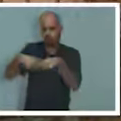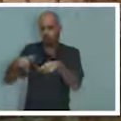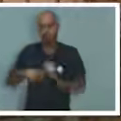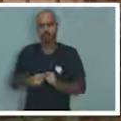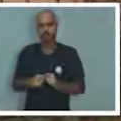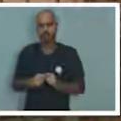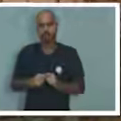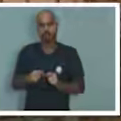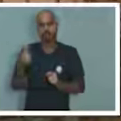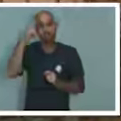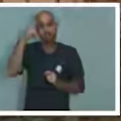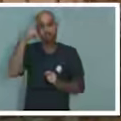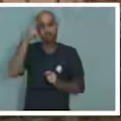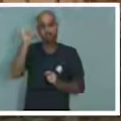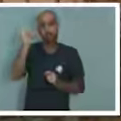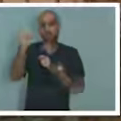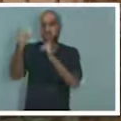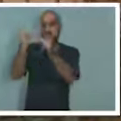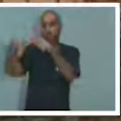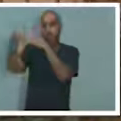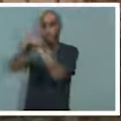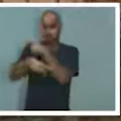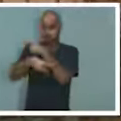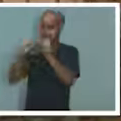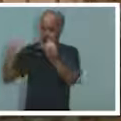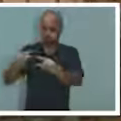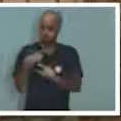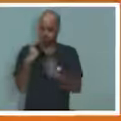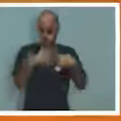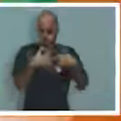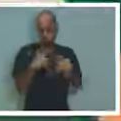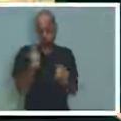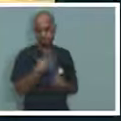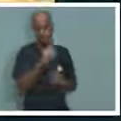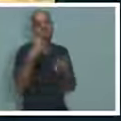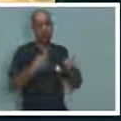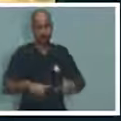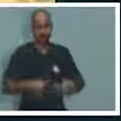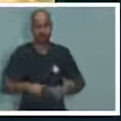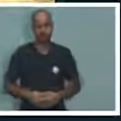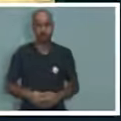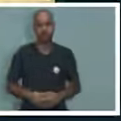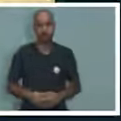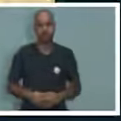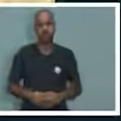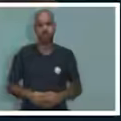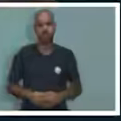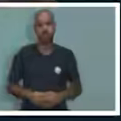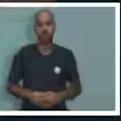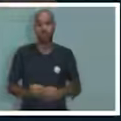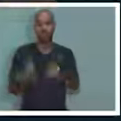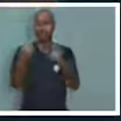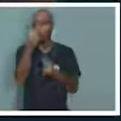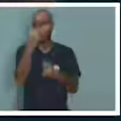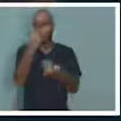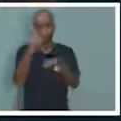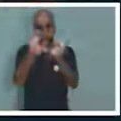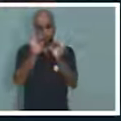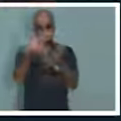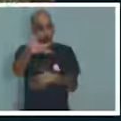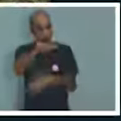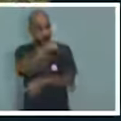mentalidad importadora. Porque producir más es defender la revolución. Responder a las necesidades de alimentación de los cubanos utilizando